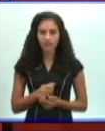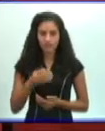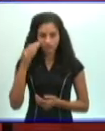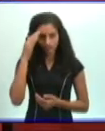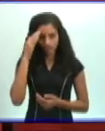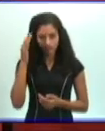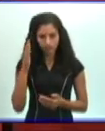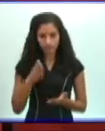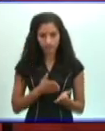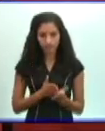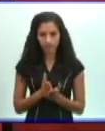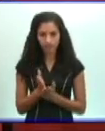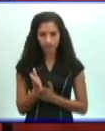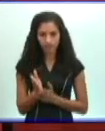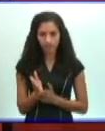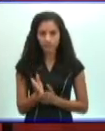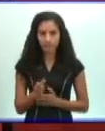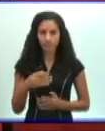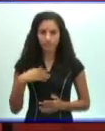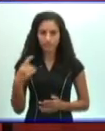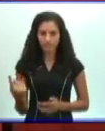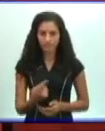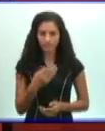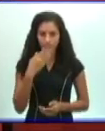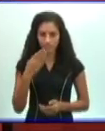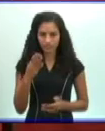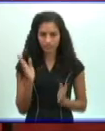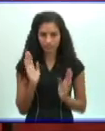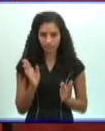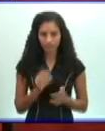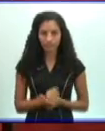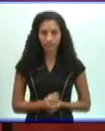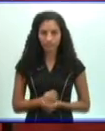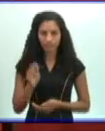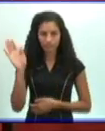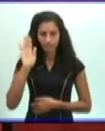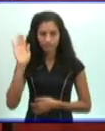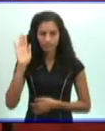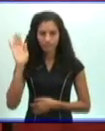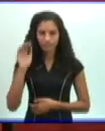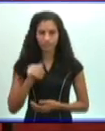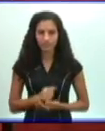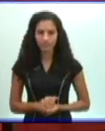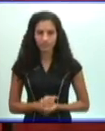Sé constante y lograrás mejores resultados. Nos vemos en la próxima.